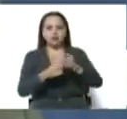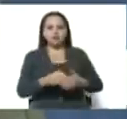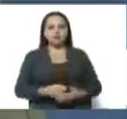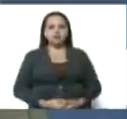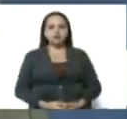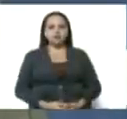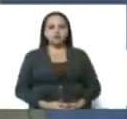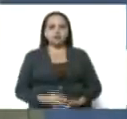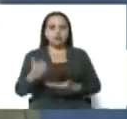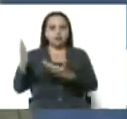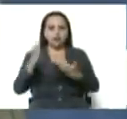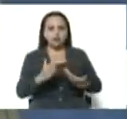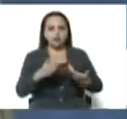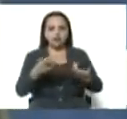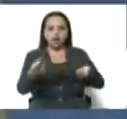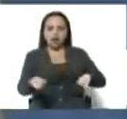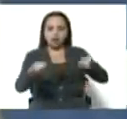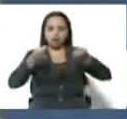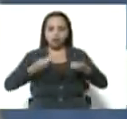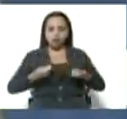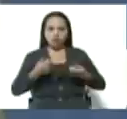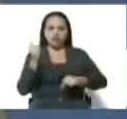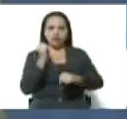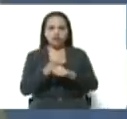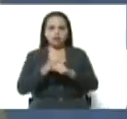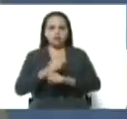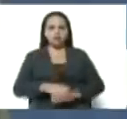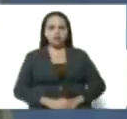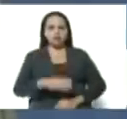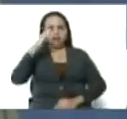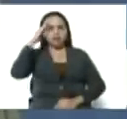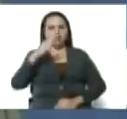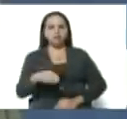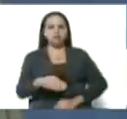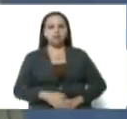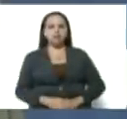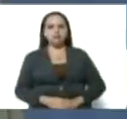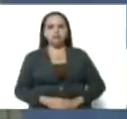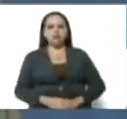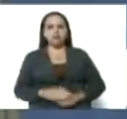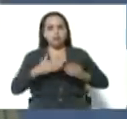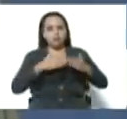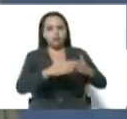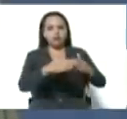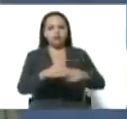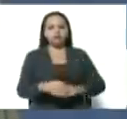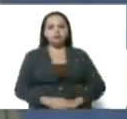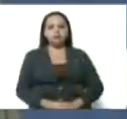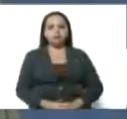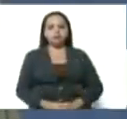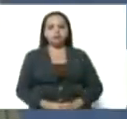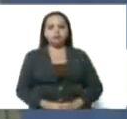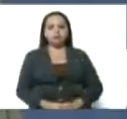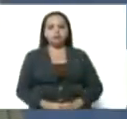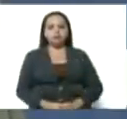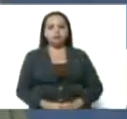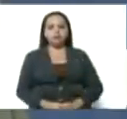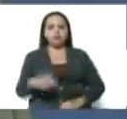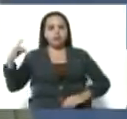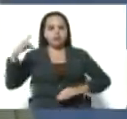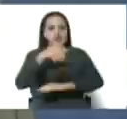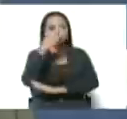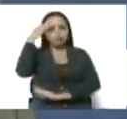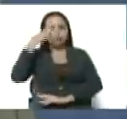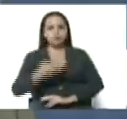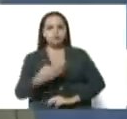que viene a tomar el mando del ejército de la armada y de la aviación militar